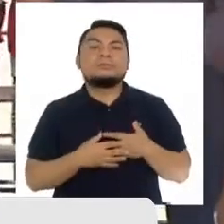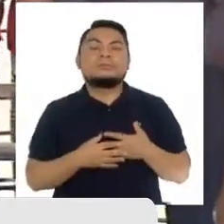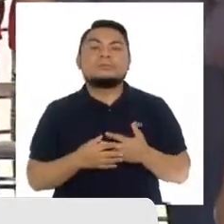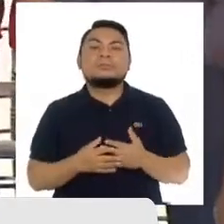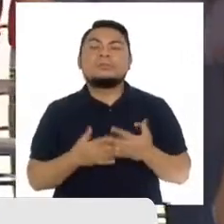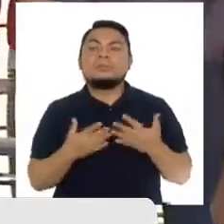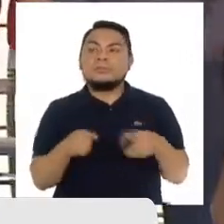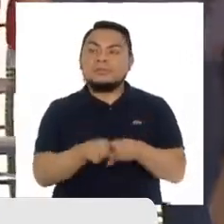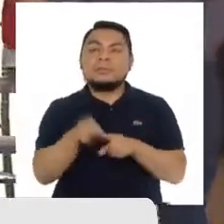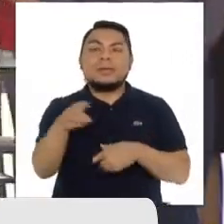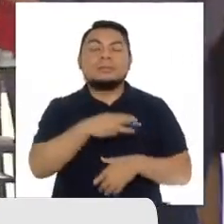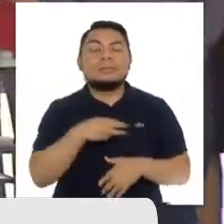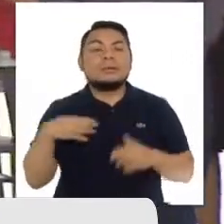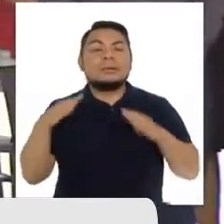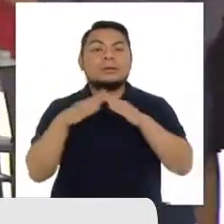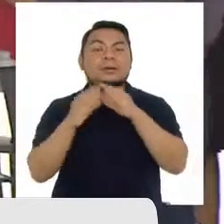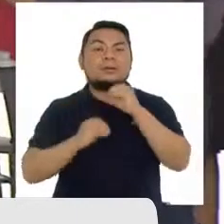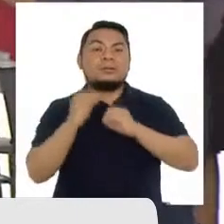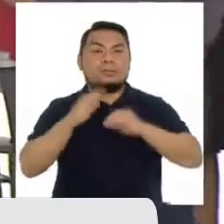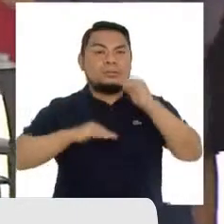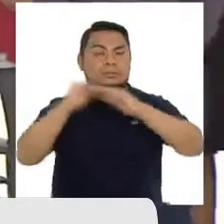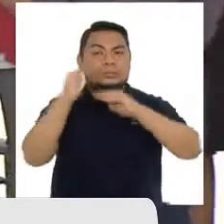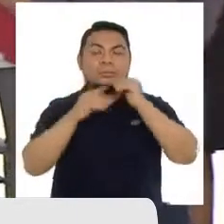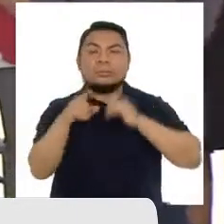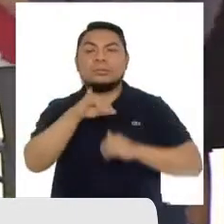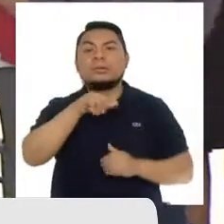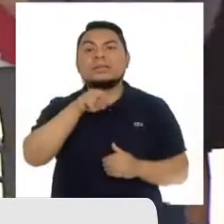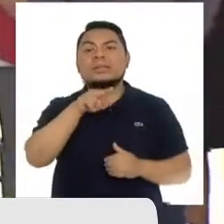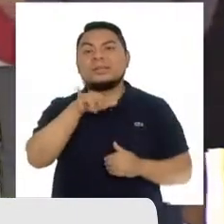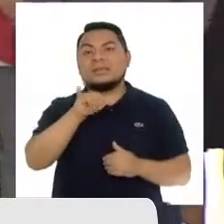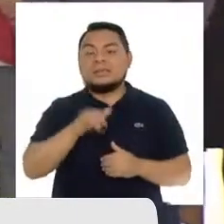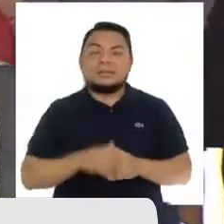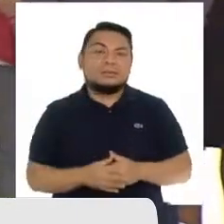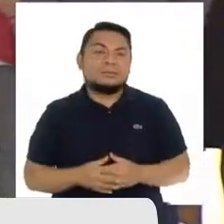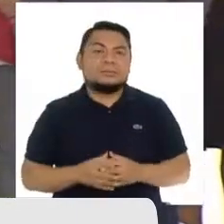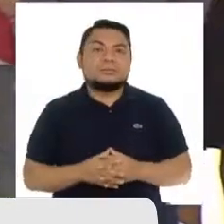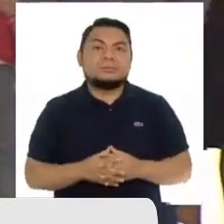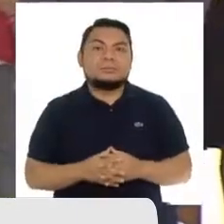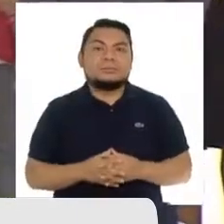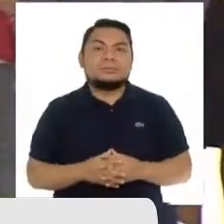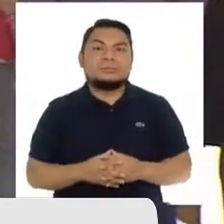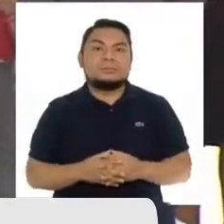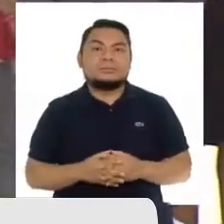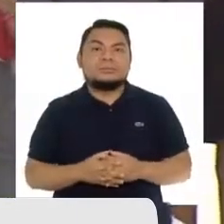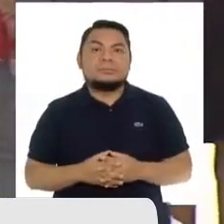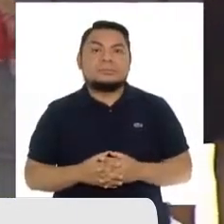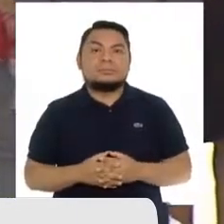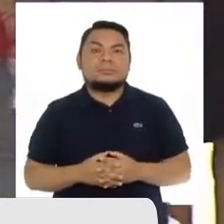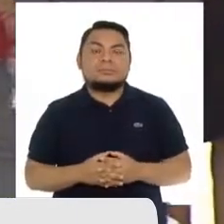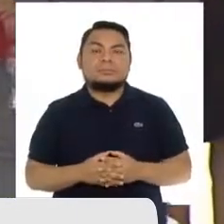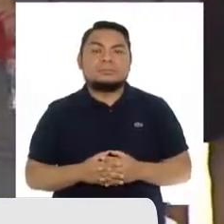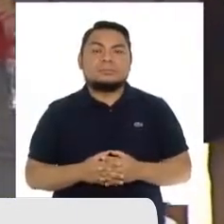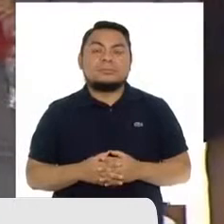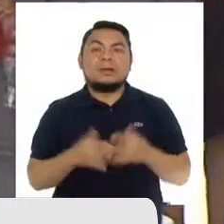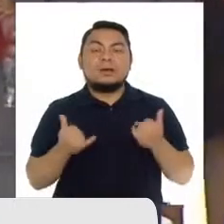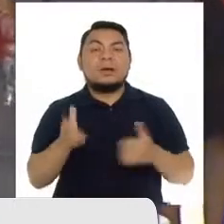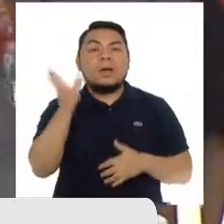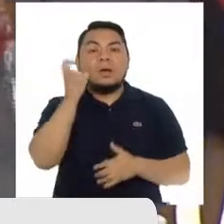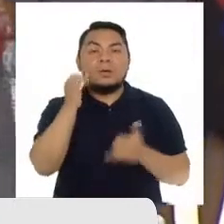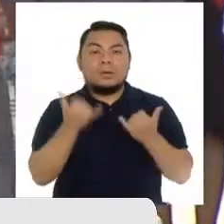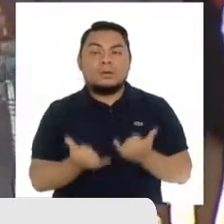el ministro de vivienda condicionamiento general alvarado pero castillo terror vamos a escuchar